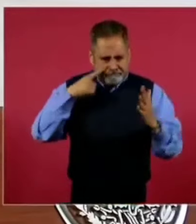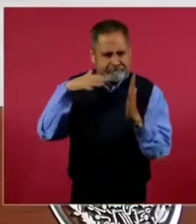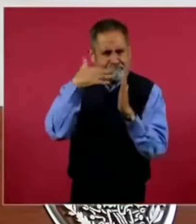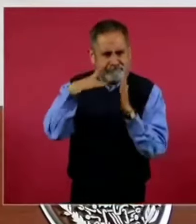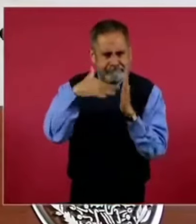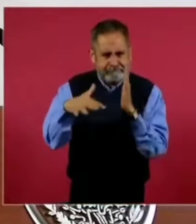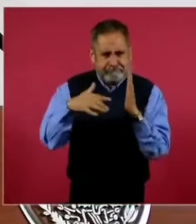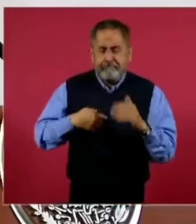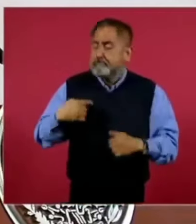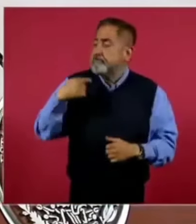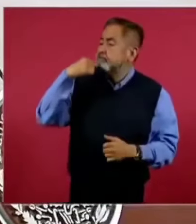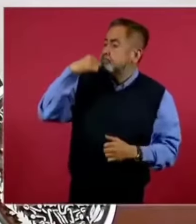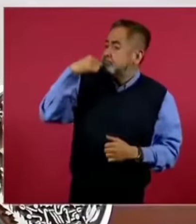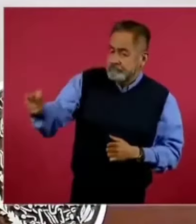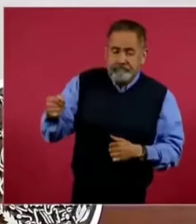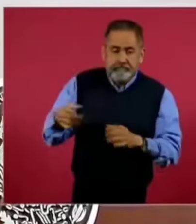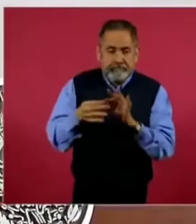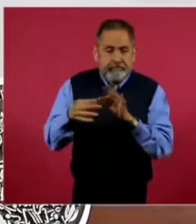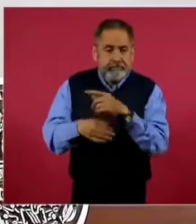digo,